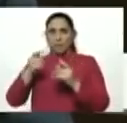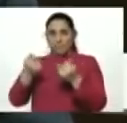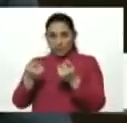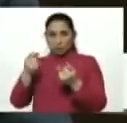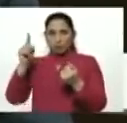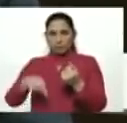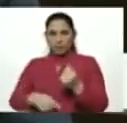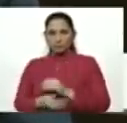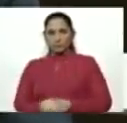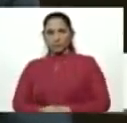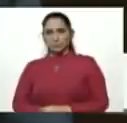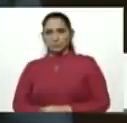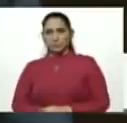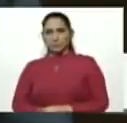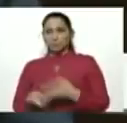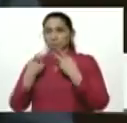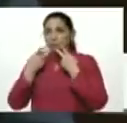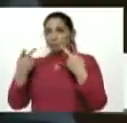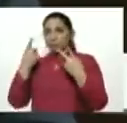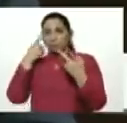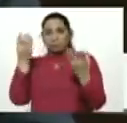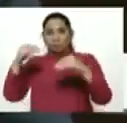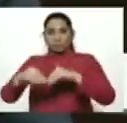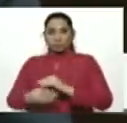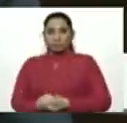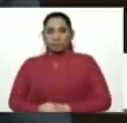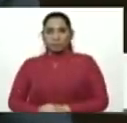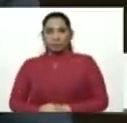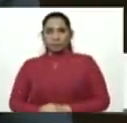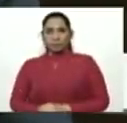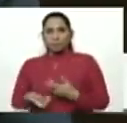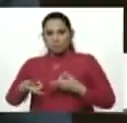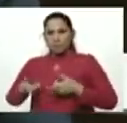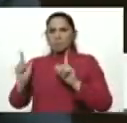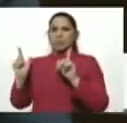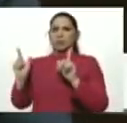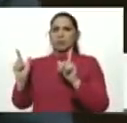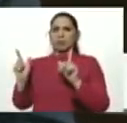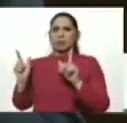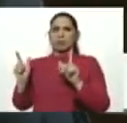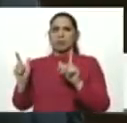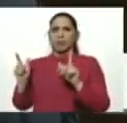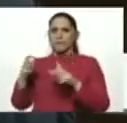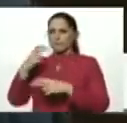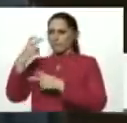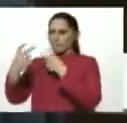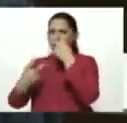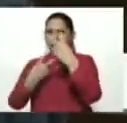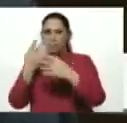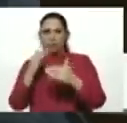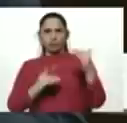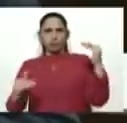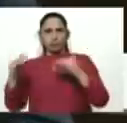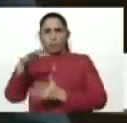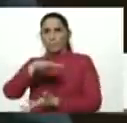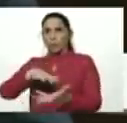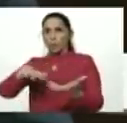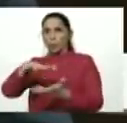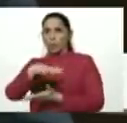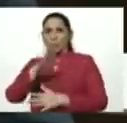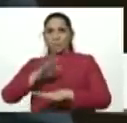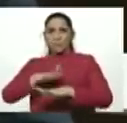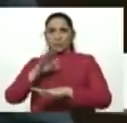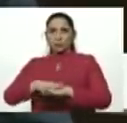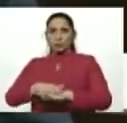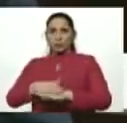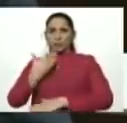eso, la declaración de cooperación nos va a permitir cabalgar y superar la crisis provocada por la